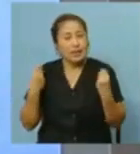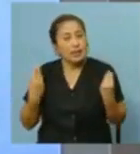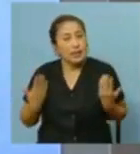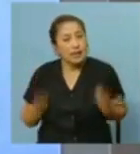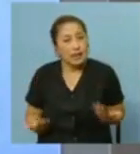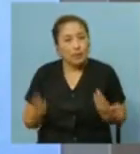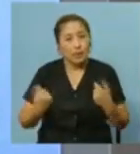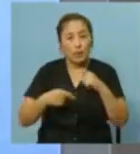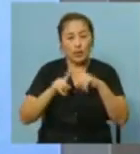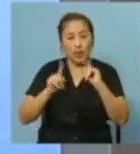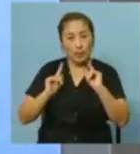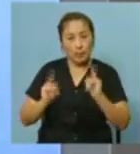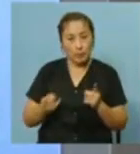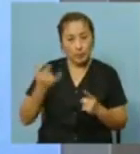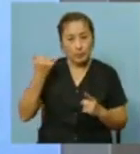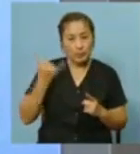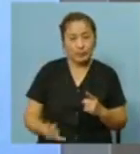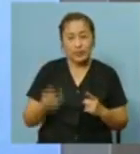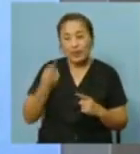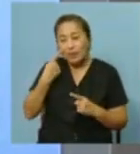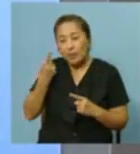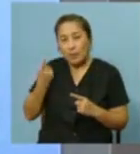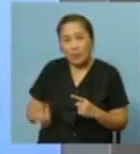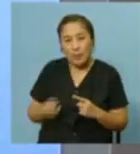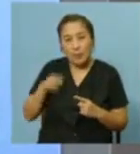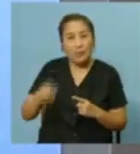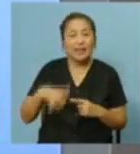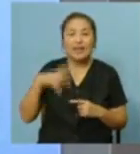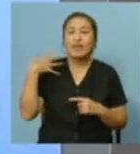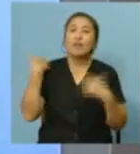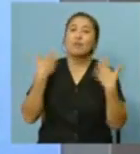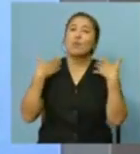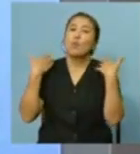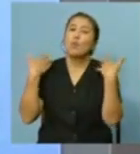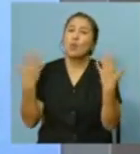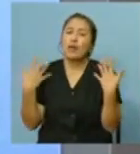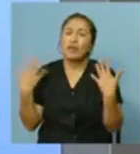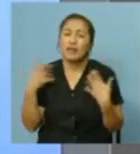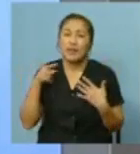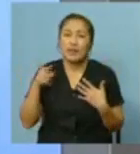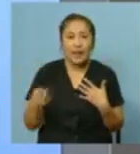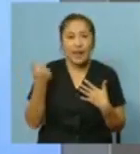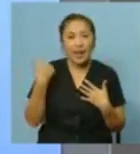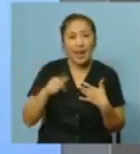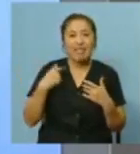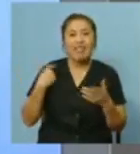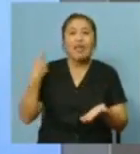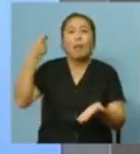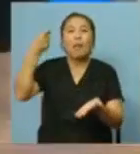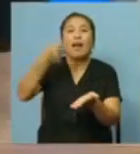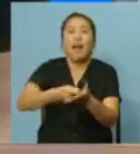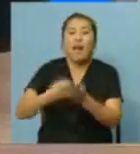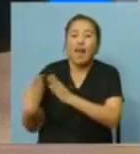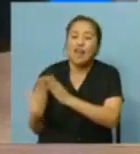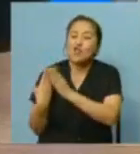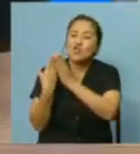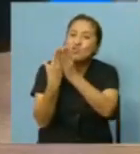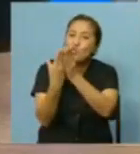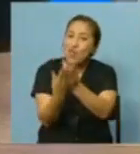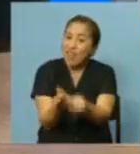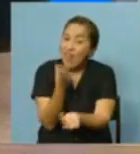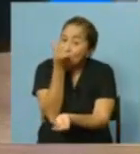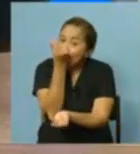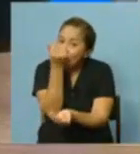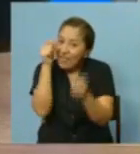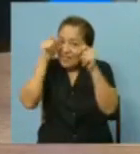por aparte va a tener una incidencia muy favorable a las arcas provinciales y por otro